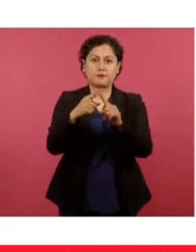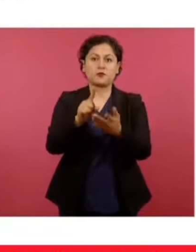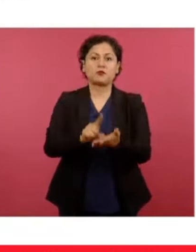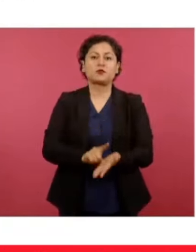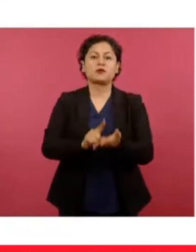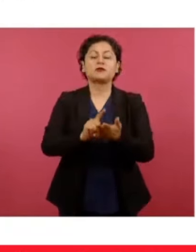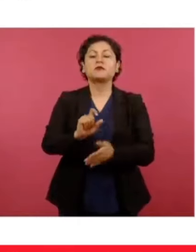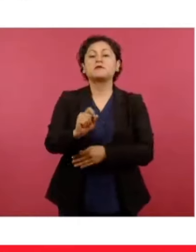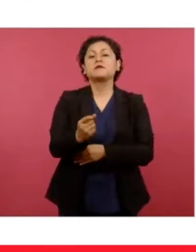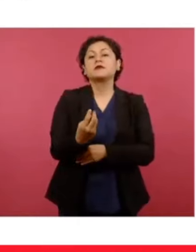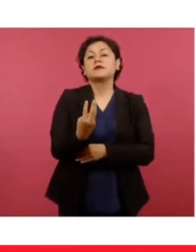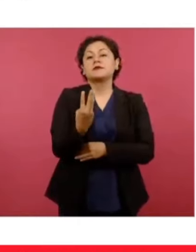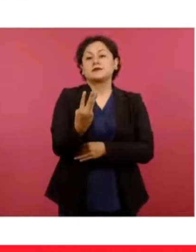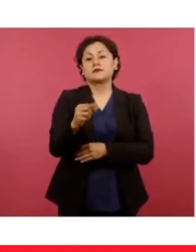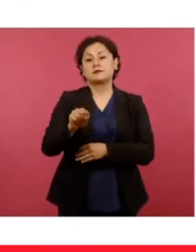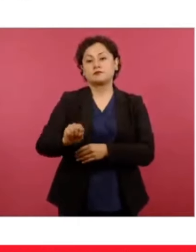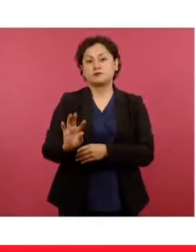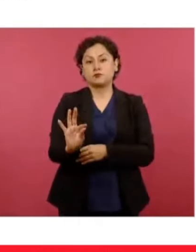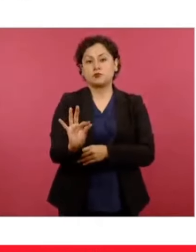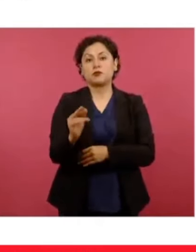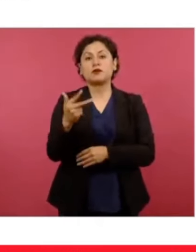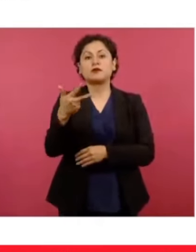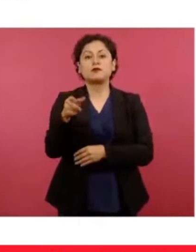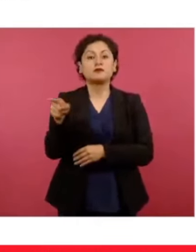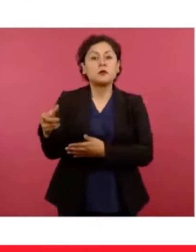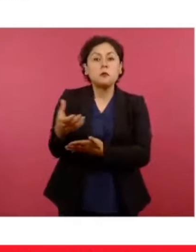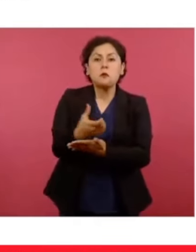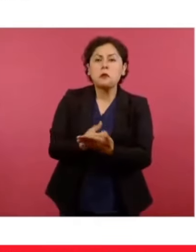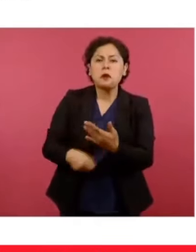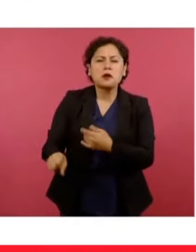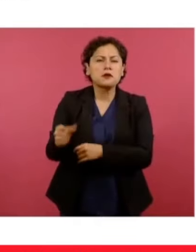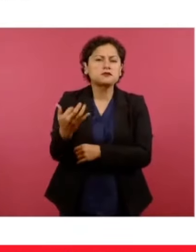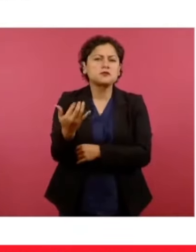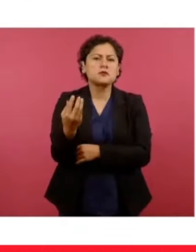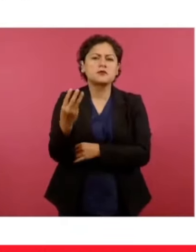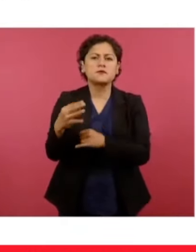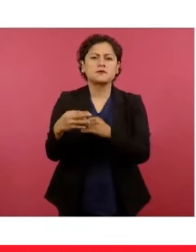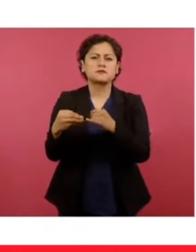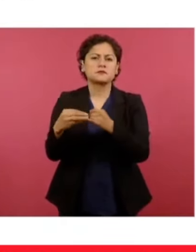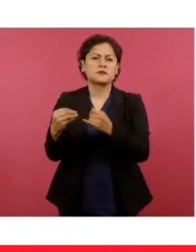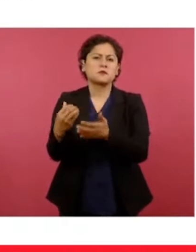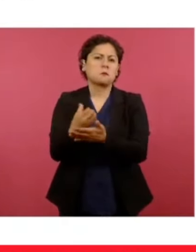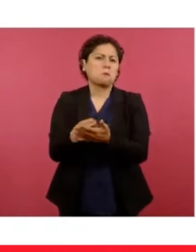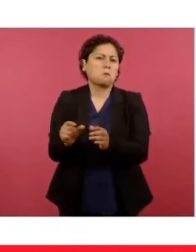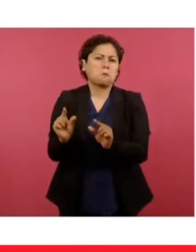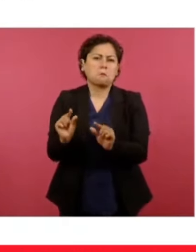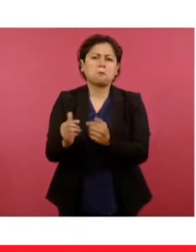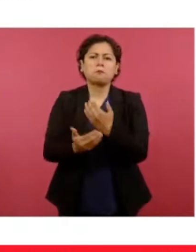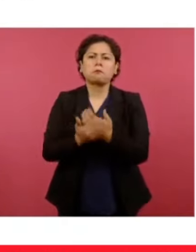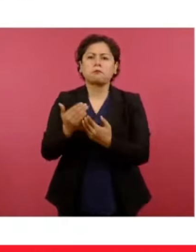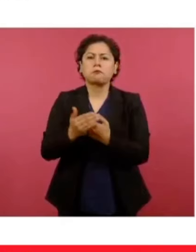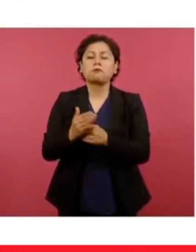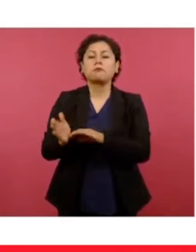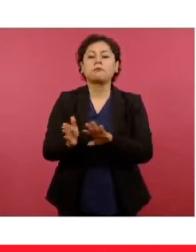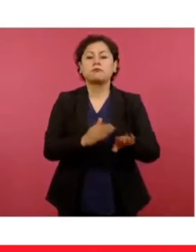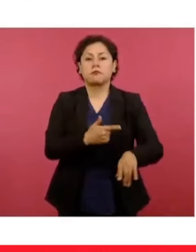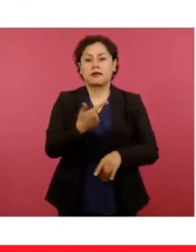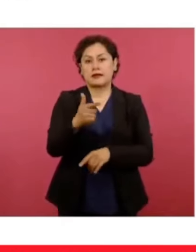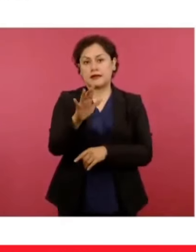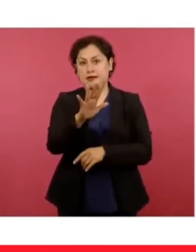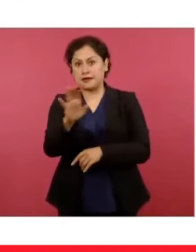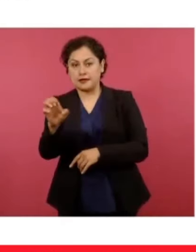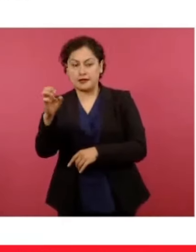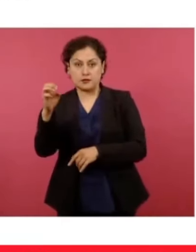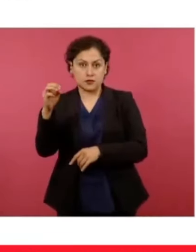23 pes con 48 centavos únicamente 53 centavos de ganancia y un muy buen precio al igual que 500 en